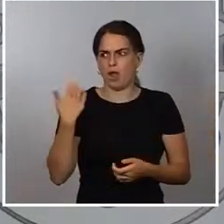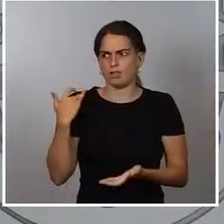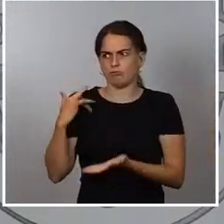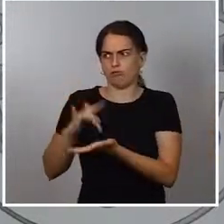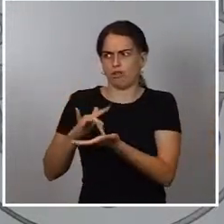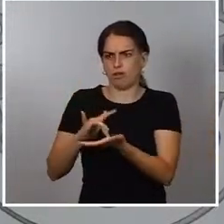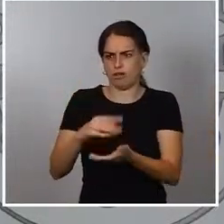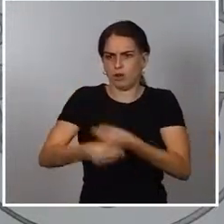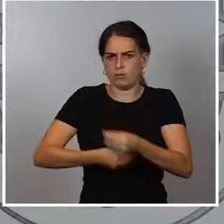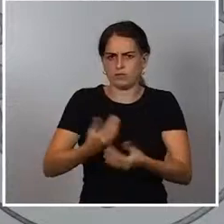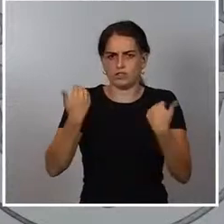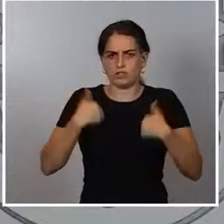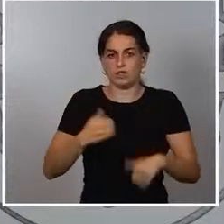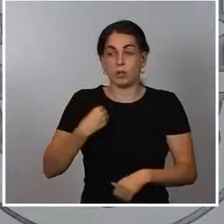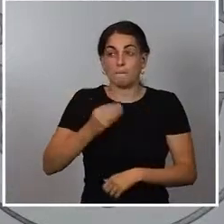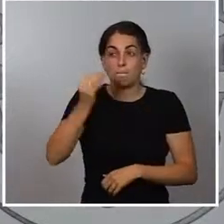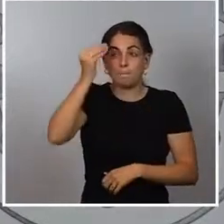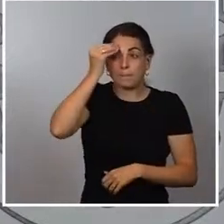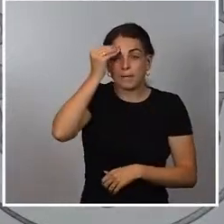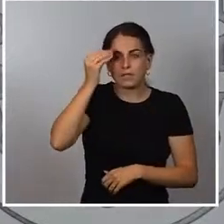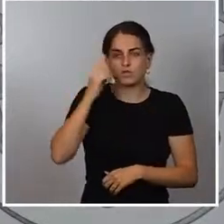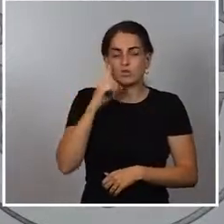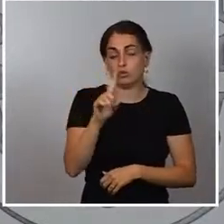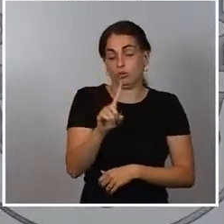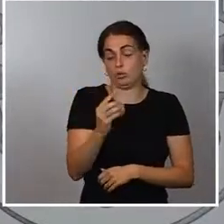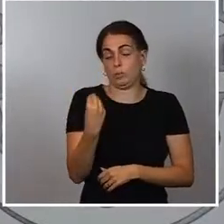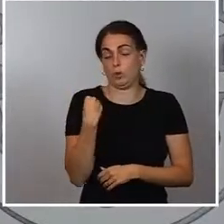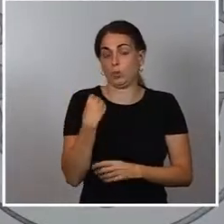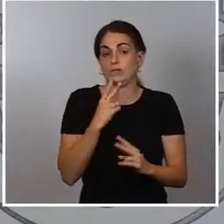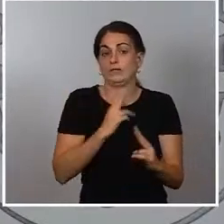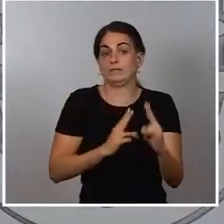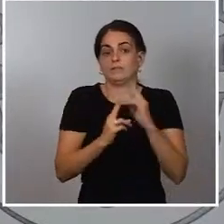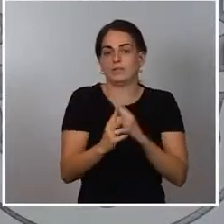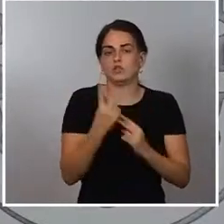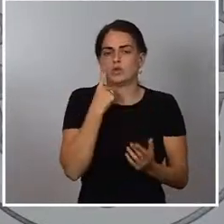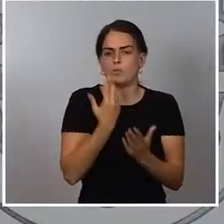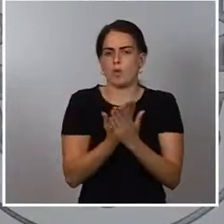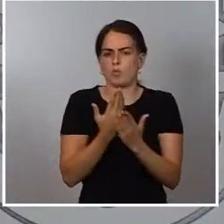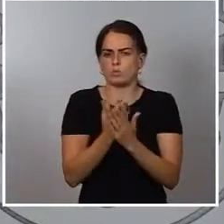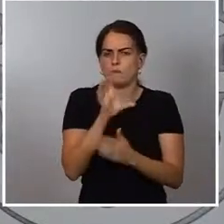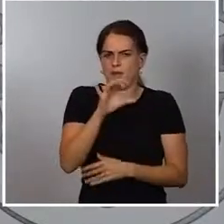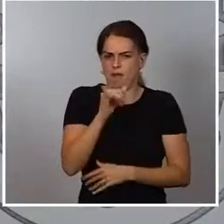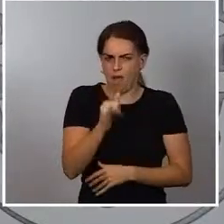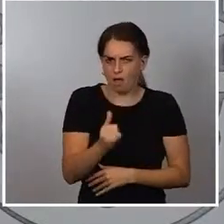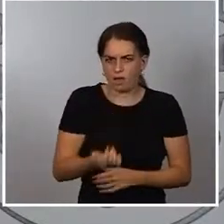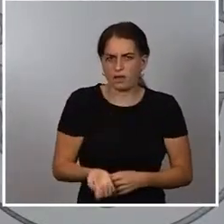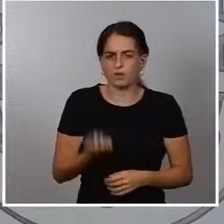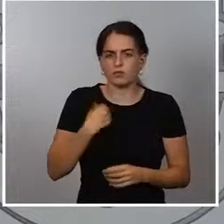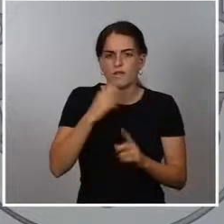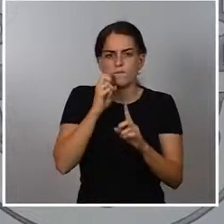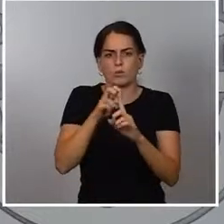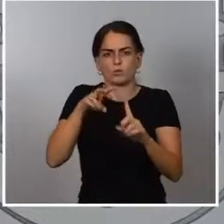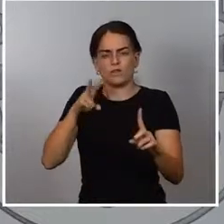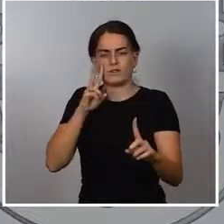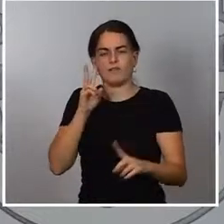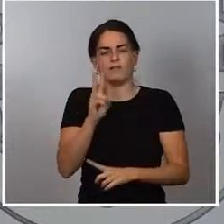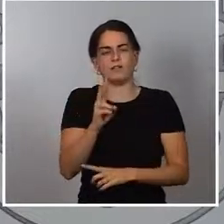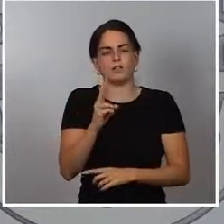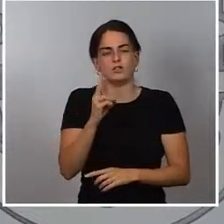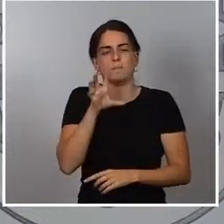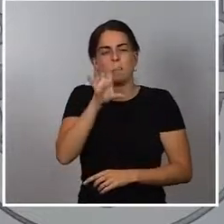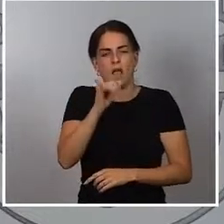que yo creo y lo que te está su pregunta es que tenemos propuestas de país tenemos visión de país tenemos proyecto de país